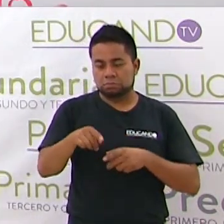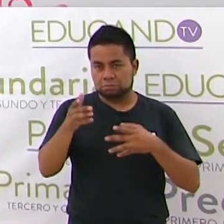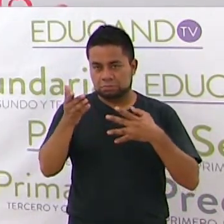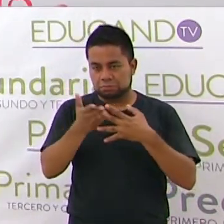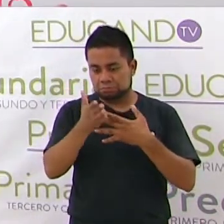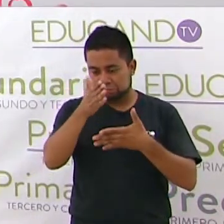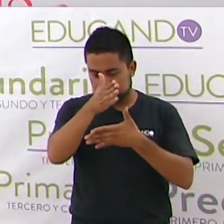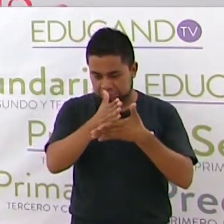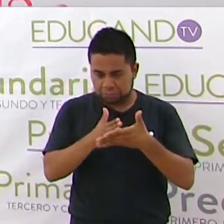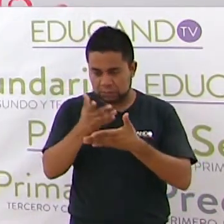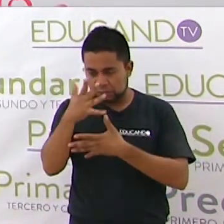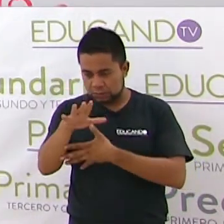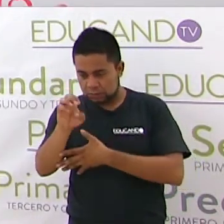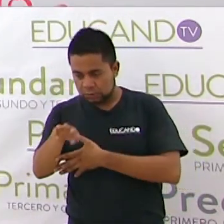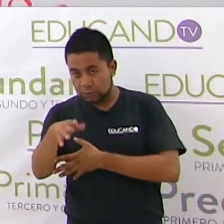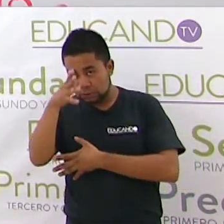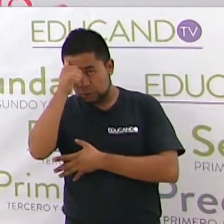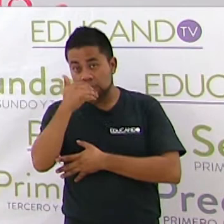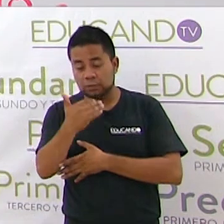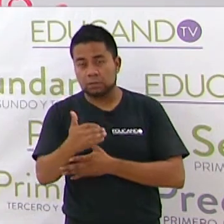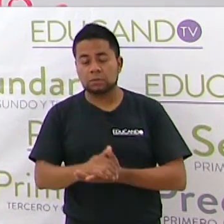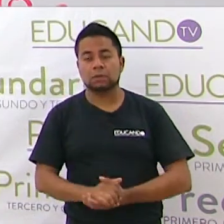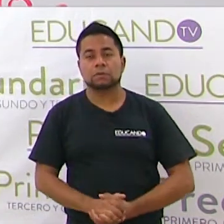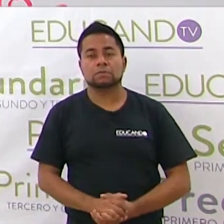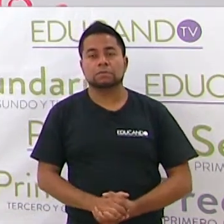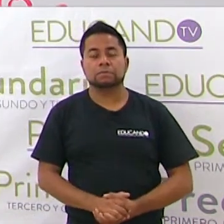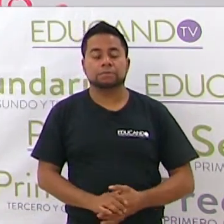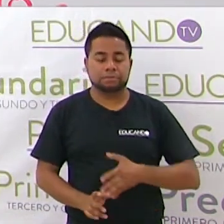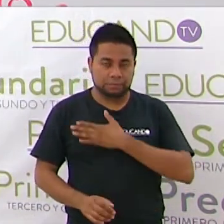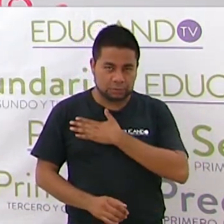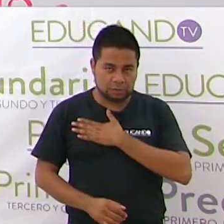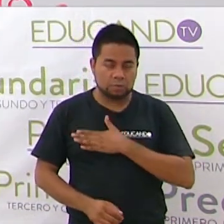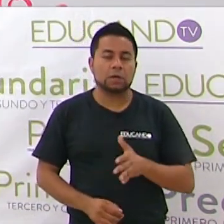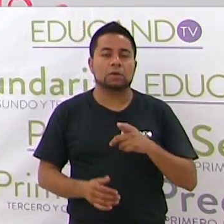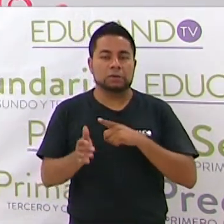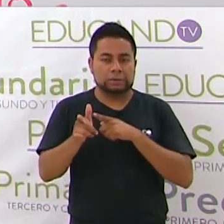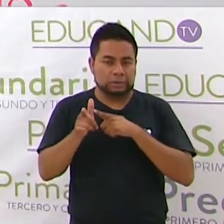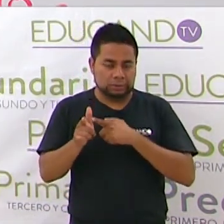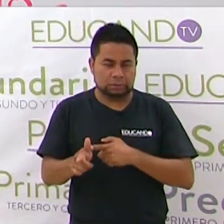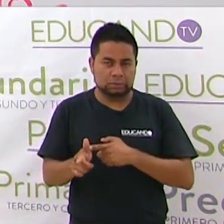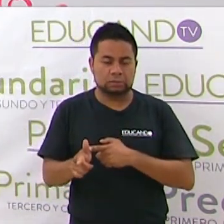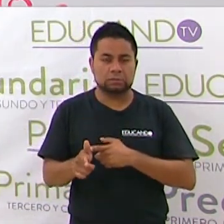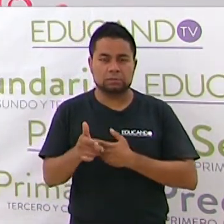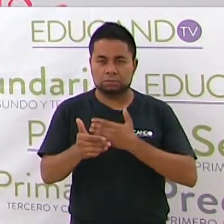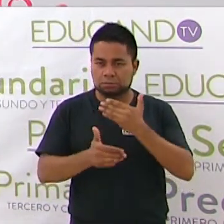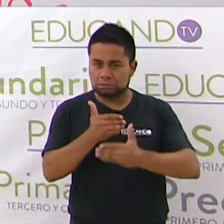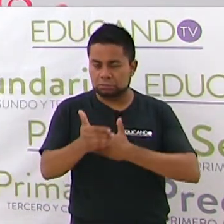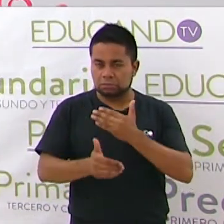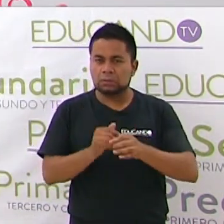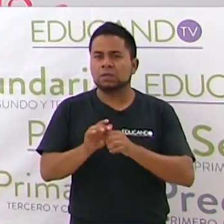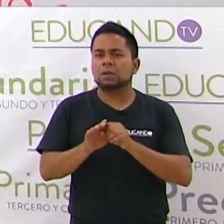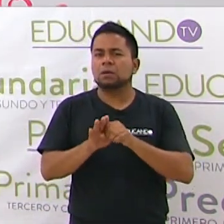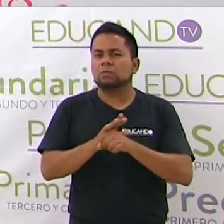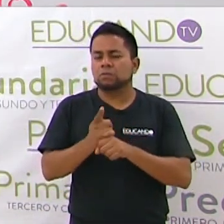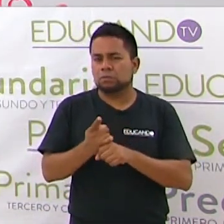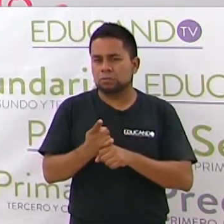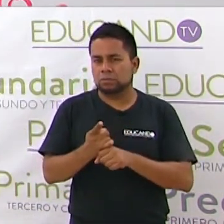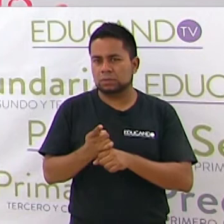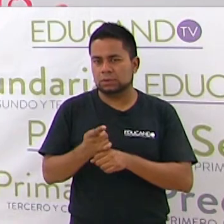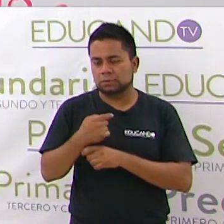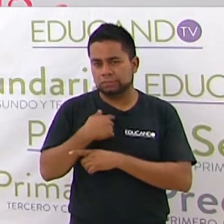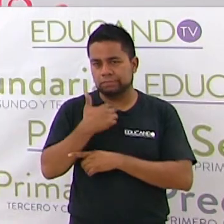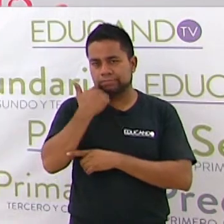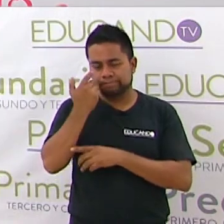centímetros. ¿Estamos de acuerdo, niñas y niños? Bueno, vamos a seguir avanzando. ¿Por qué necesité hacer todo esto? ¿Por qué? Porque